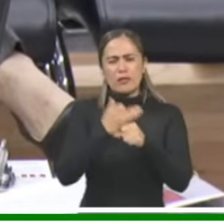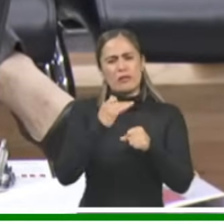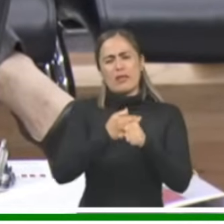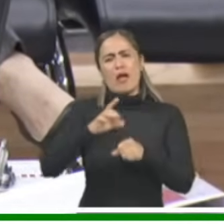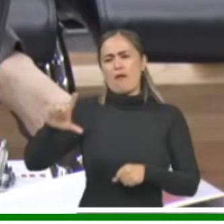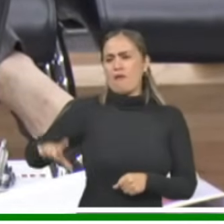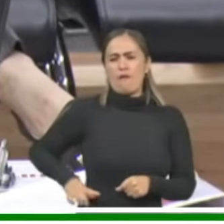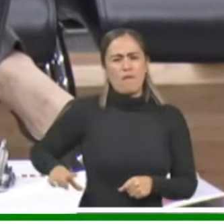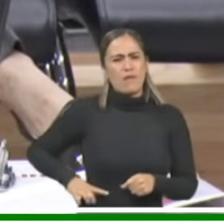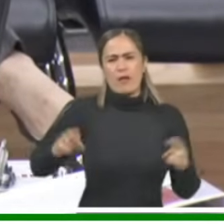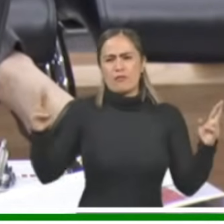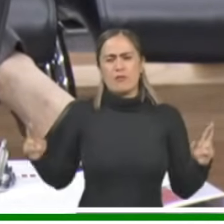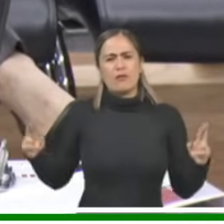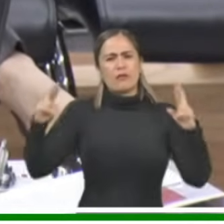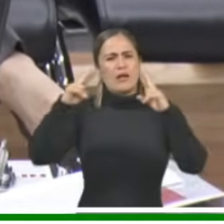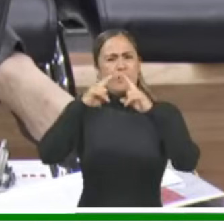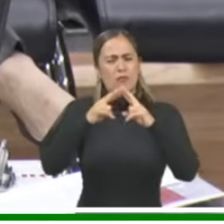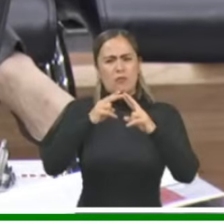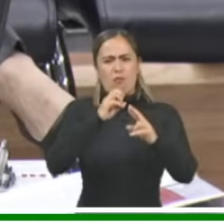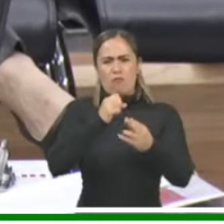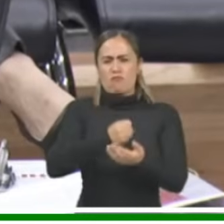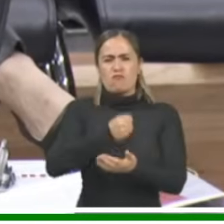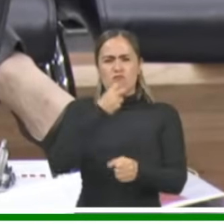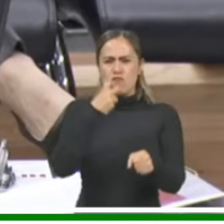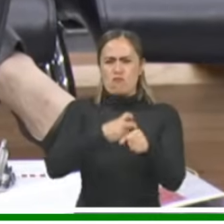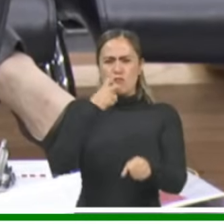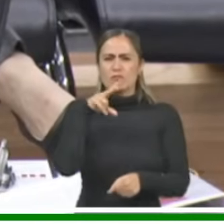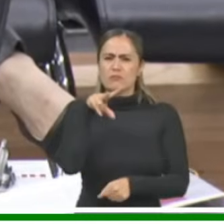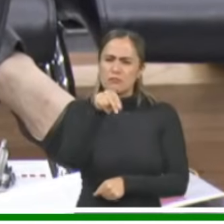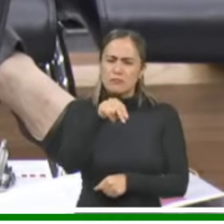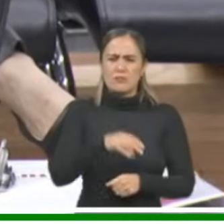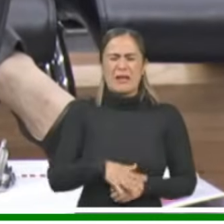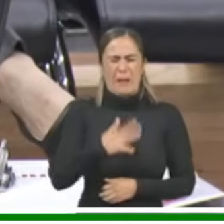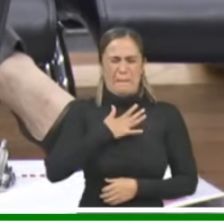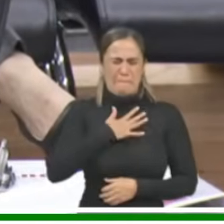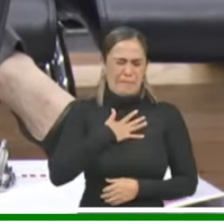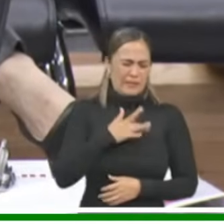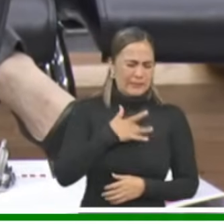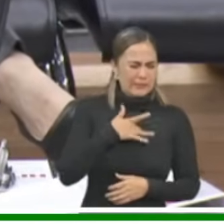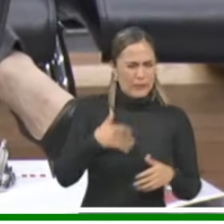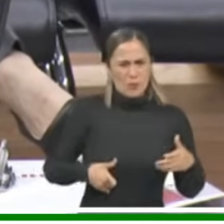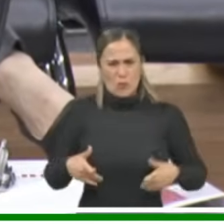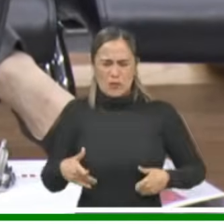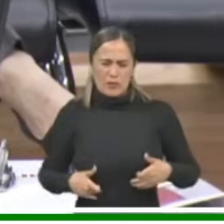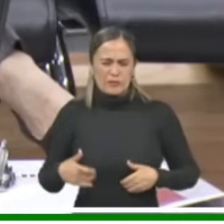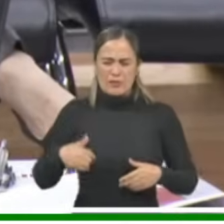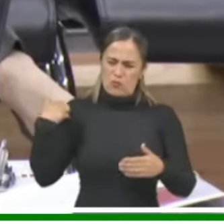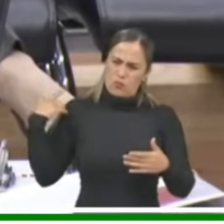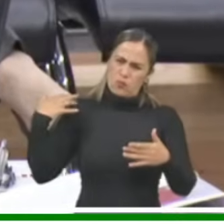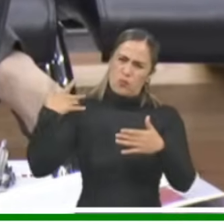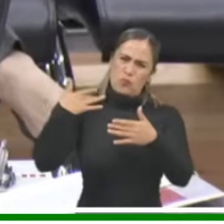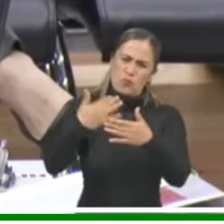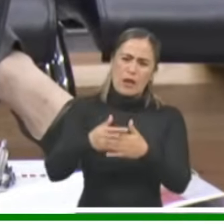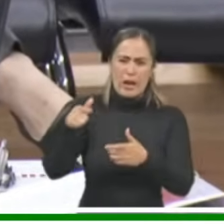y a mí me toca en particular el nervio que, viniendo de una tradición liberal tan importante, que el PRI, por